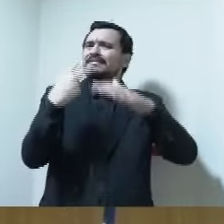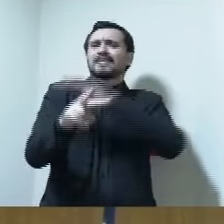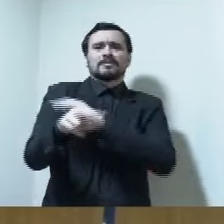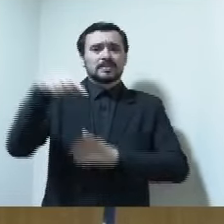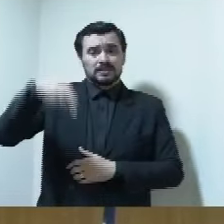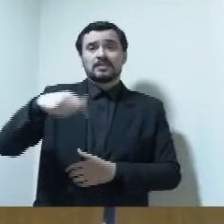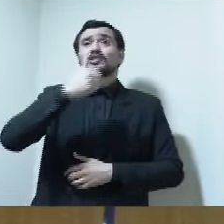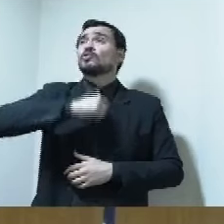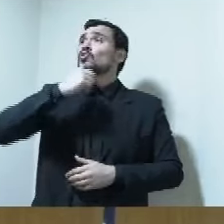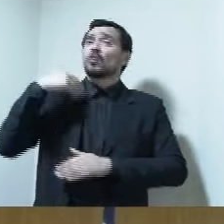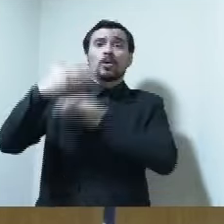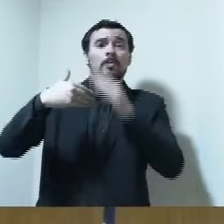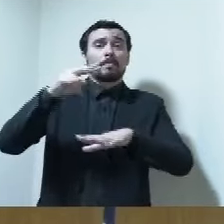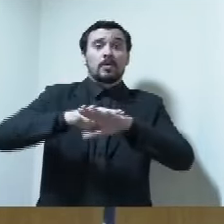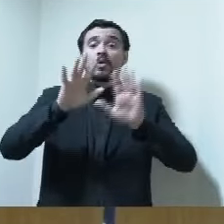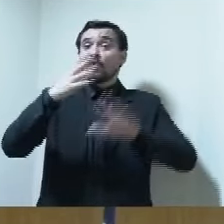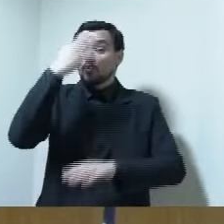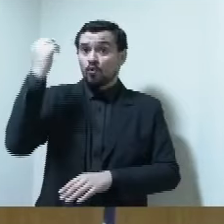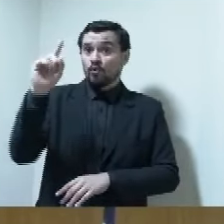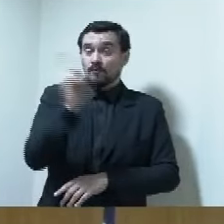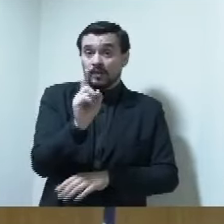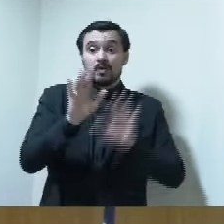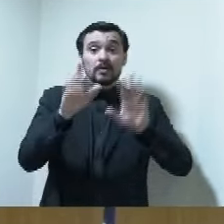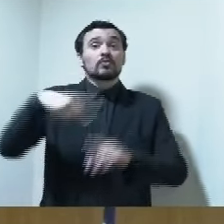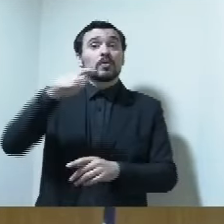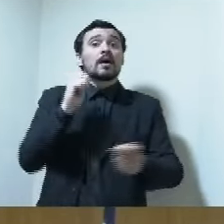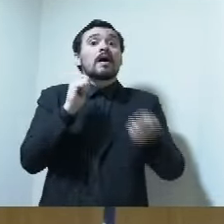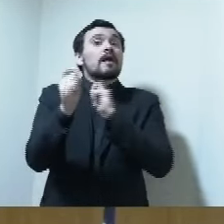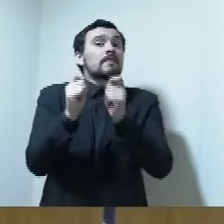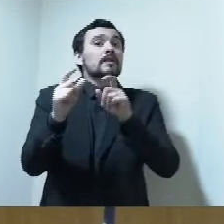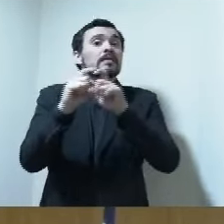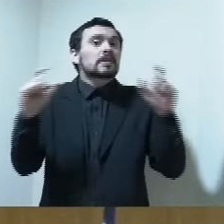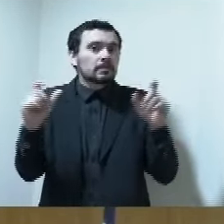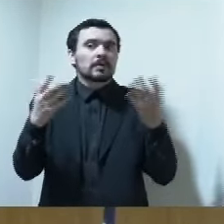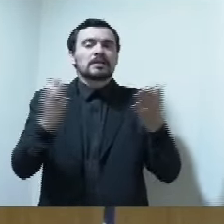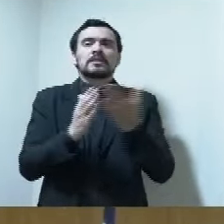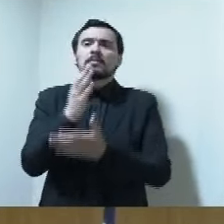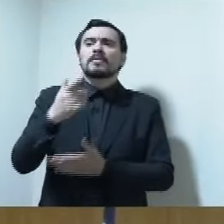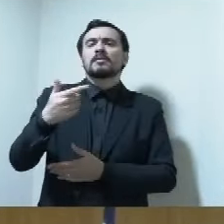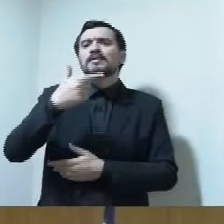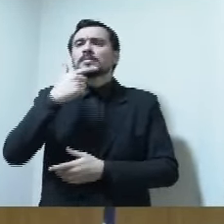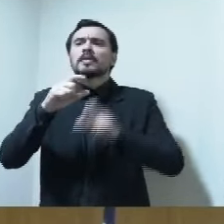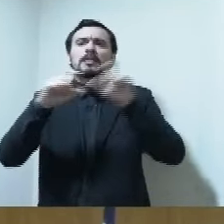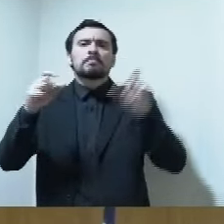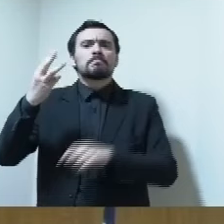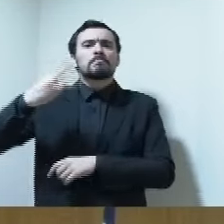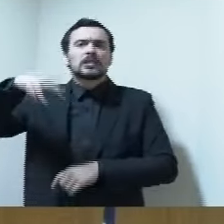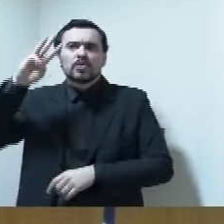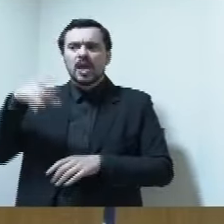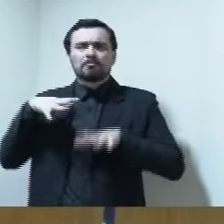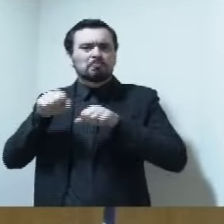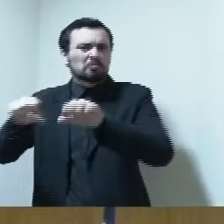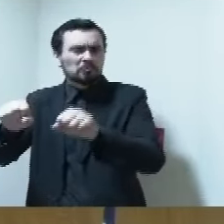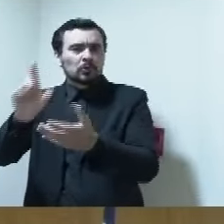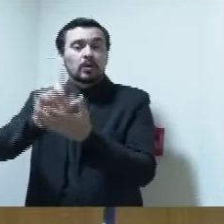país. No hay que olvidar este punto. Cuando se habla con bastante ligereza de mayorías o de copamiento,